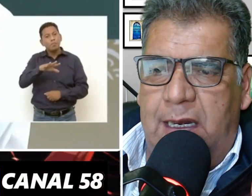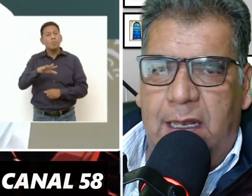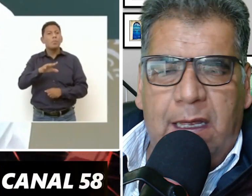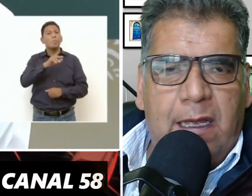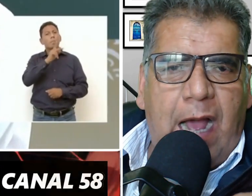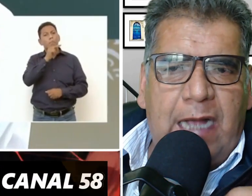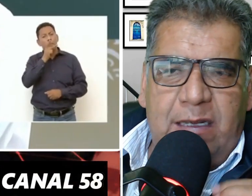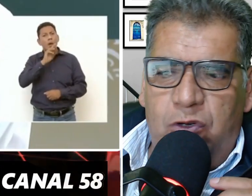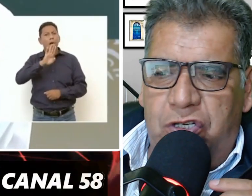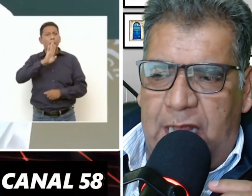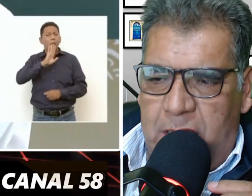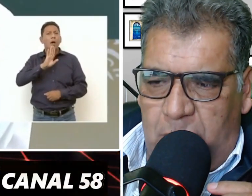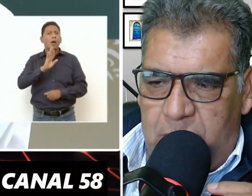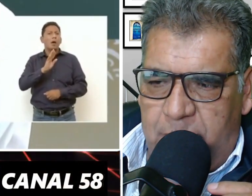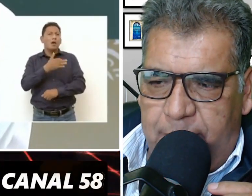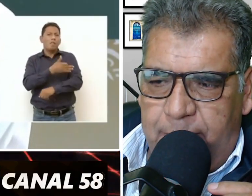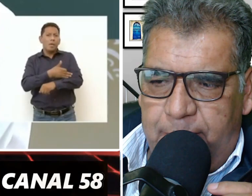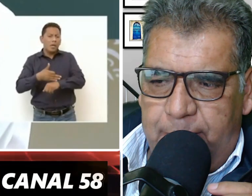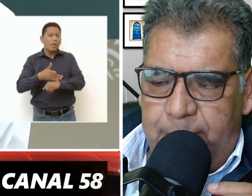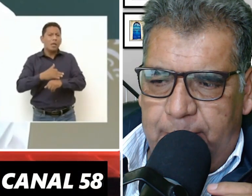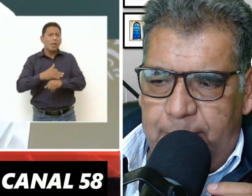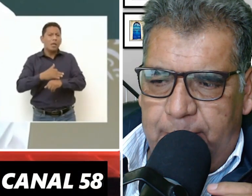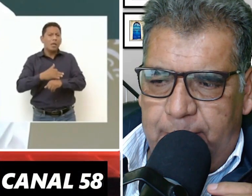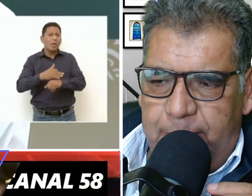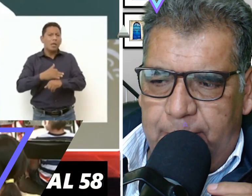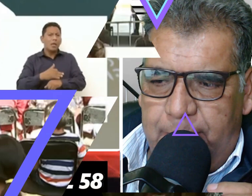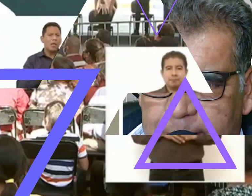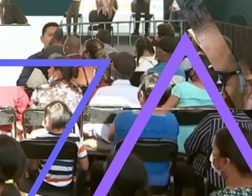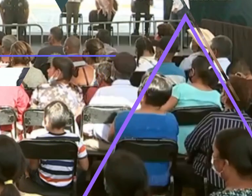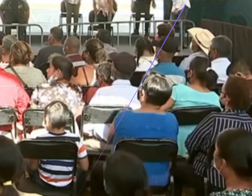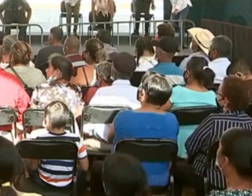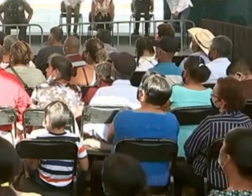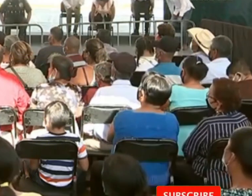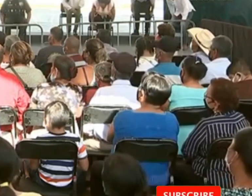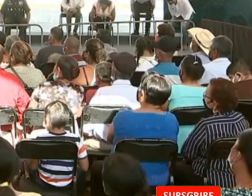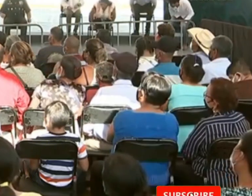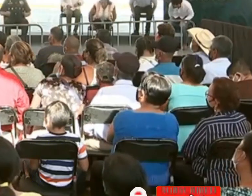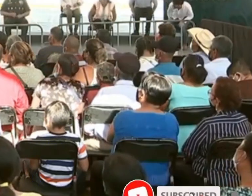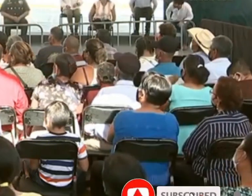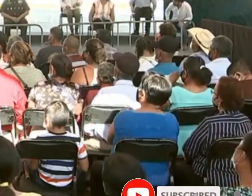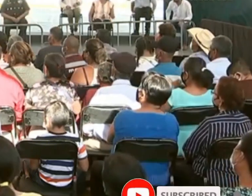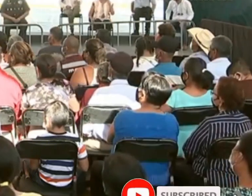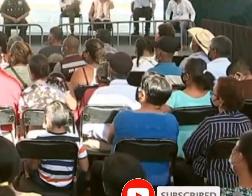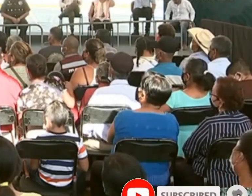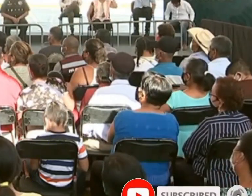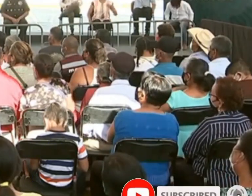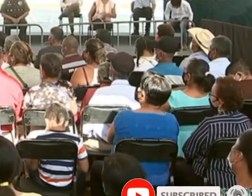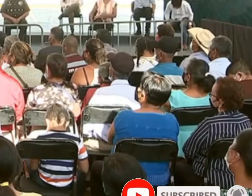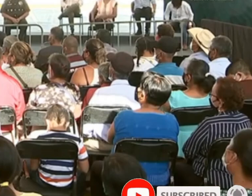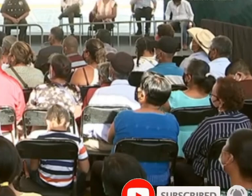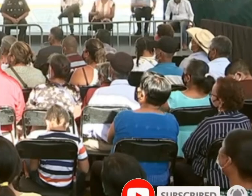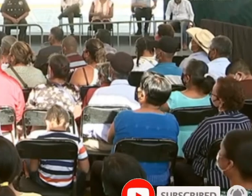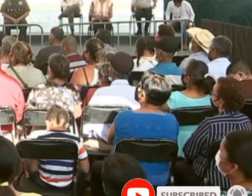hacer hace muchos años. Amigas, amigos de Iztapa